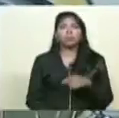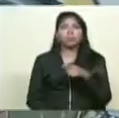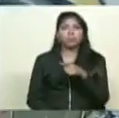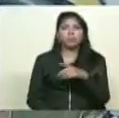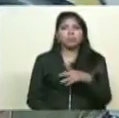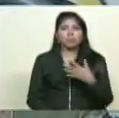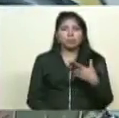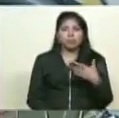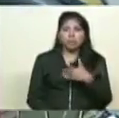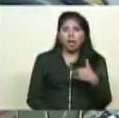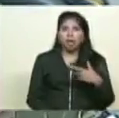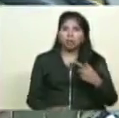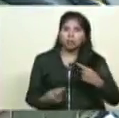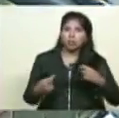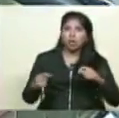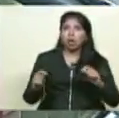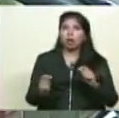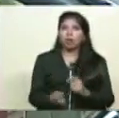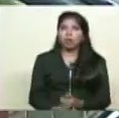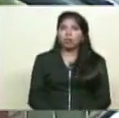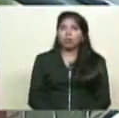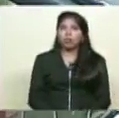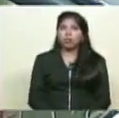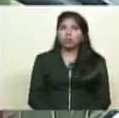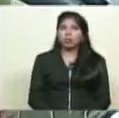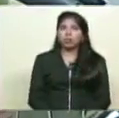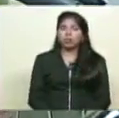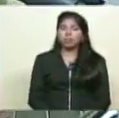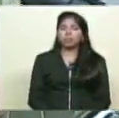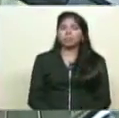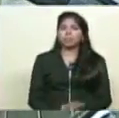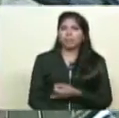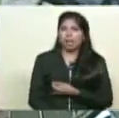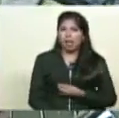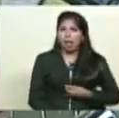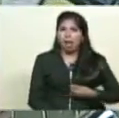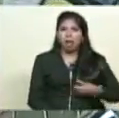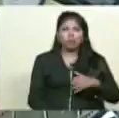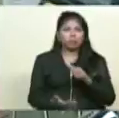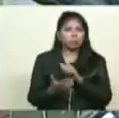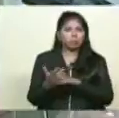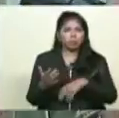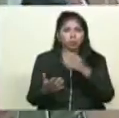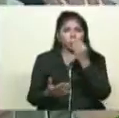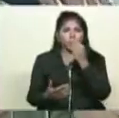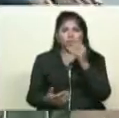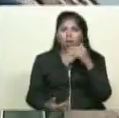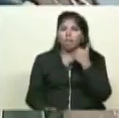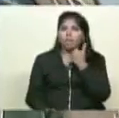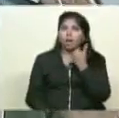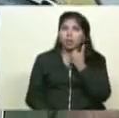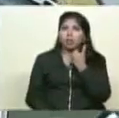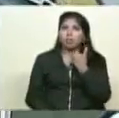pretende hacernos rendir por el hambre y la enfermedad. Y se plantea abiertamente